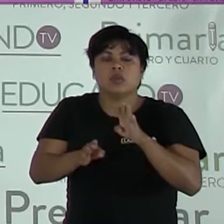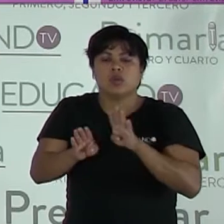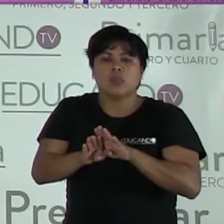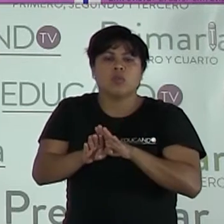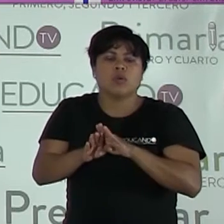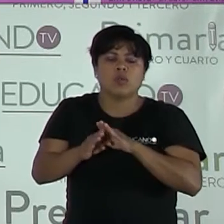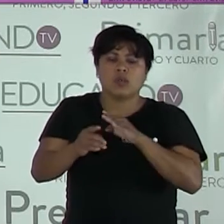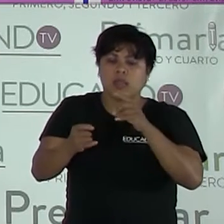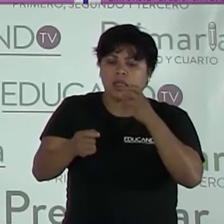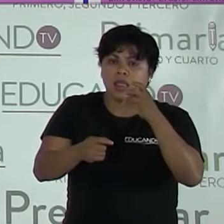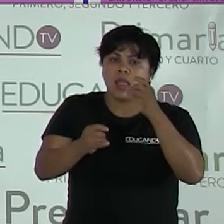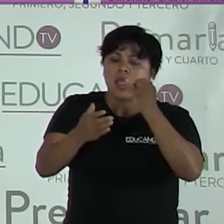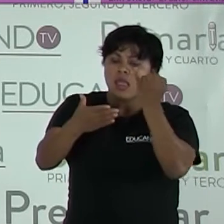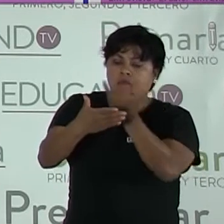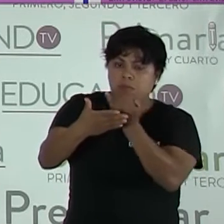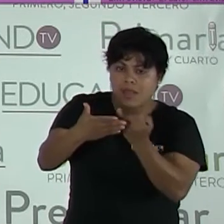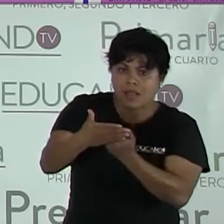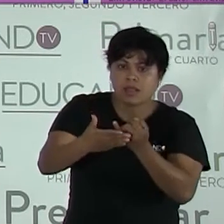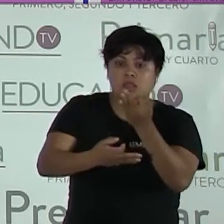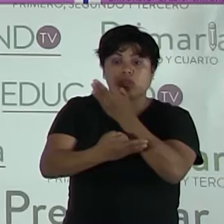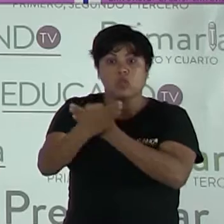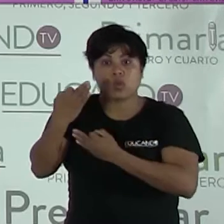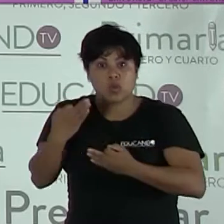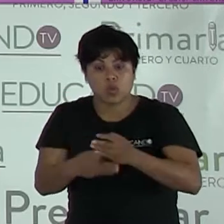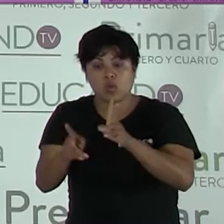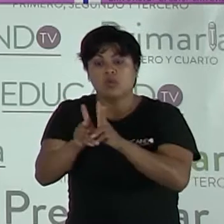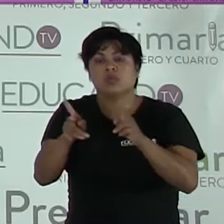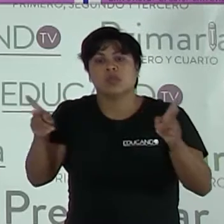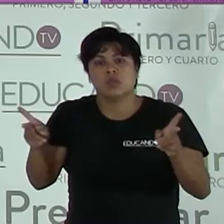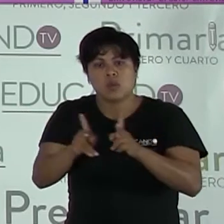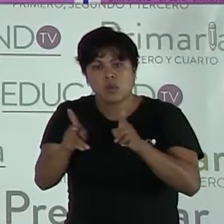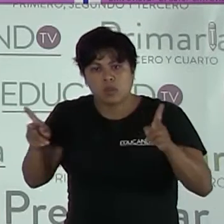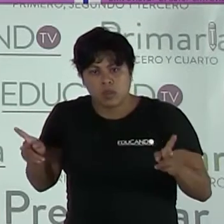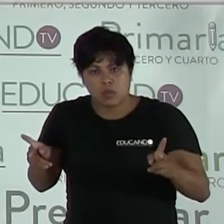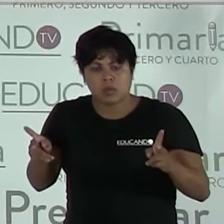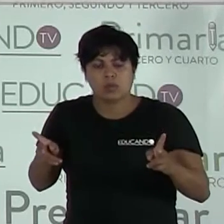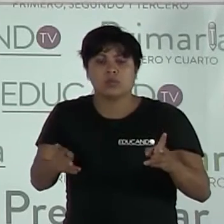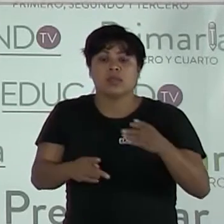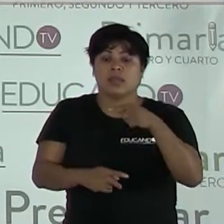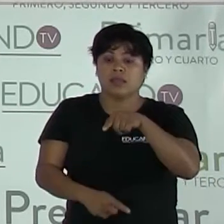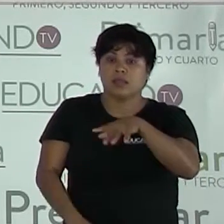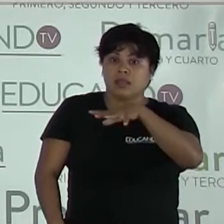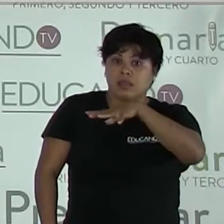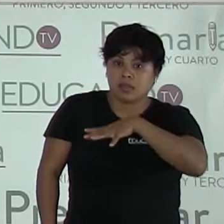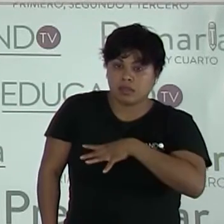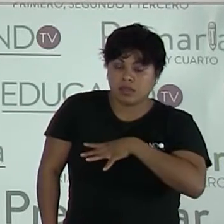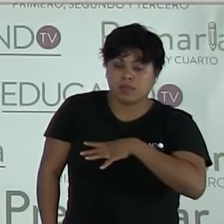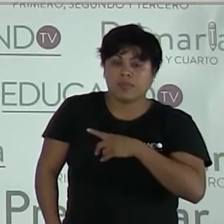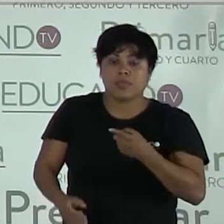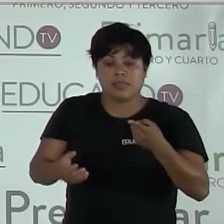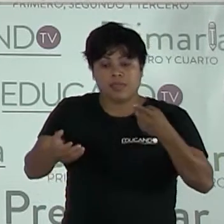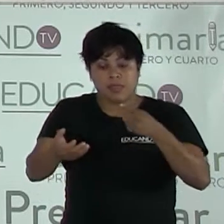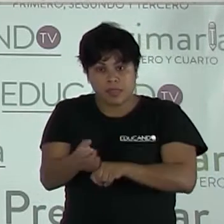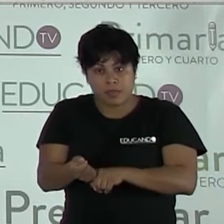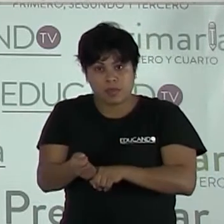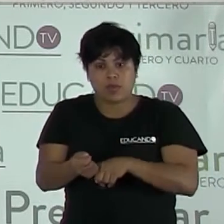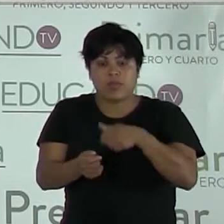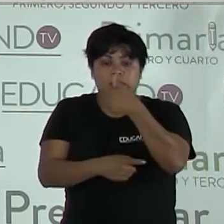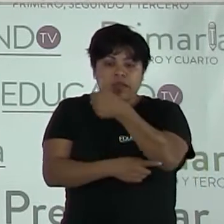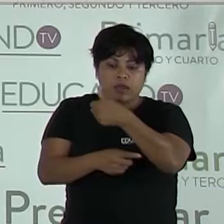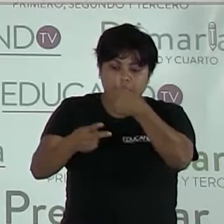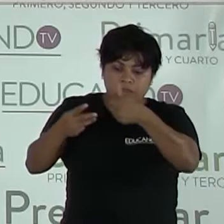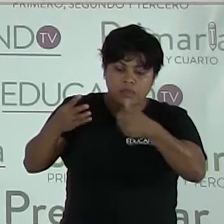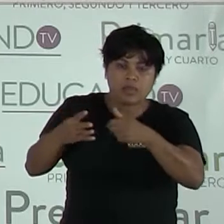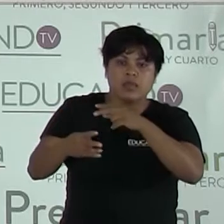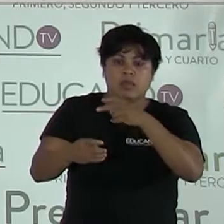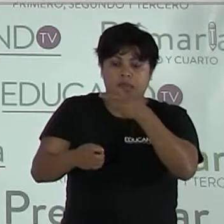ilustraciones, imágenes. Todos los periódicos que están dentro de cada